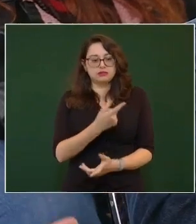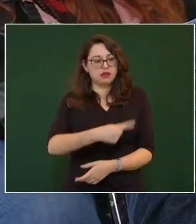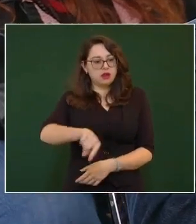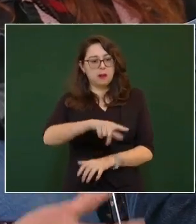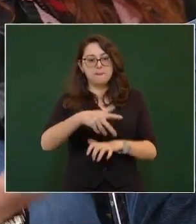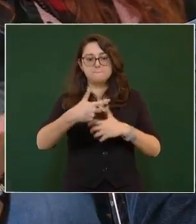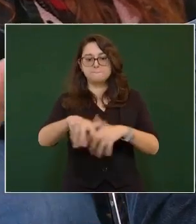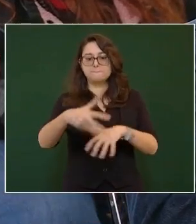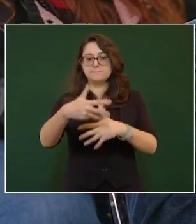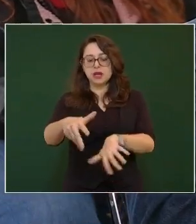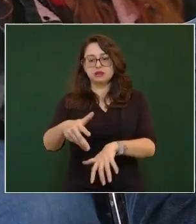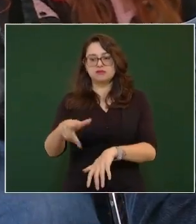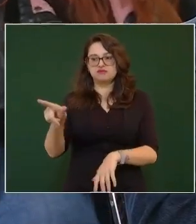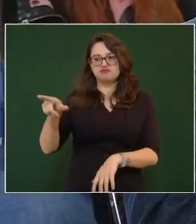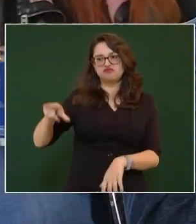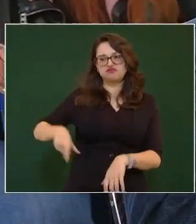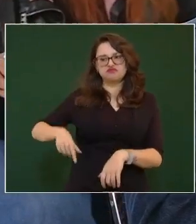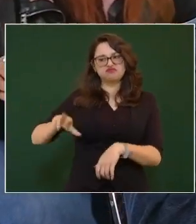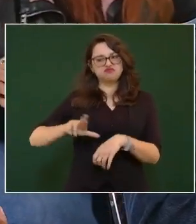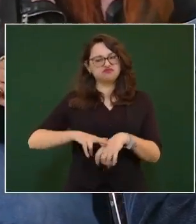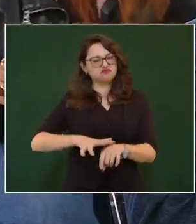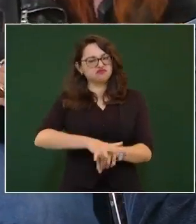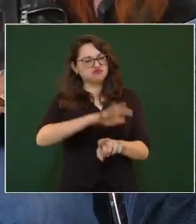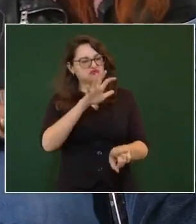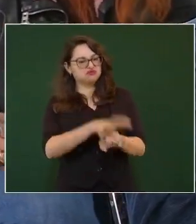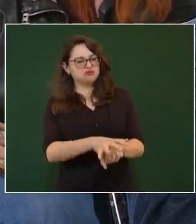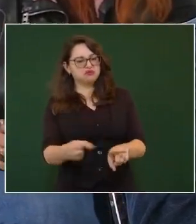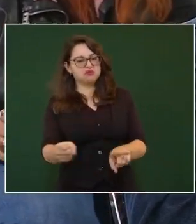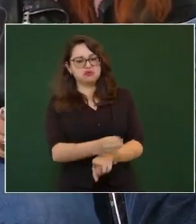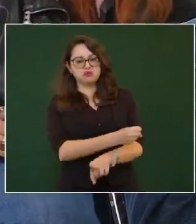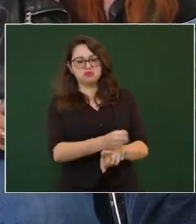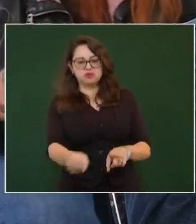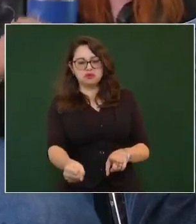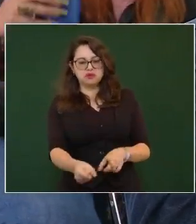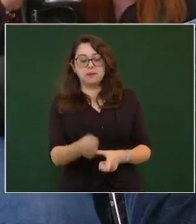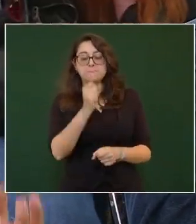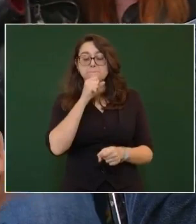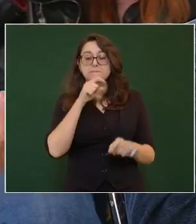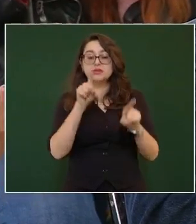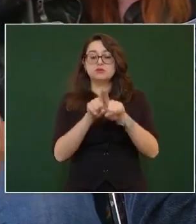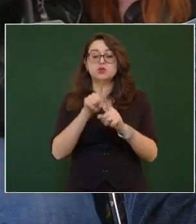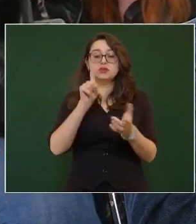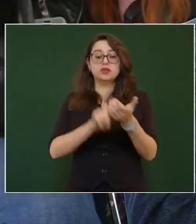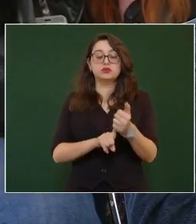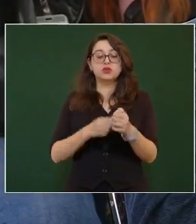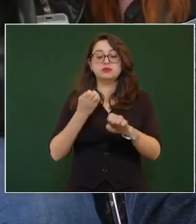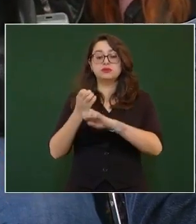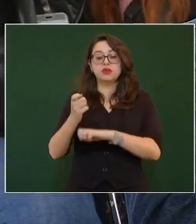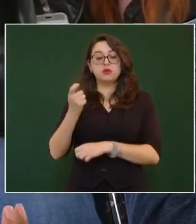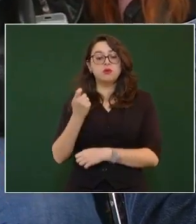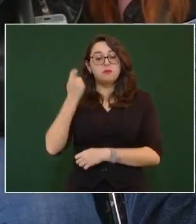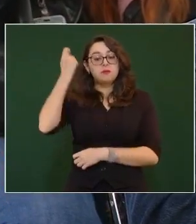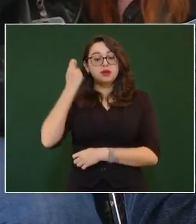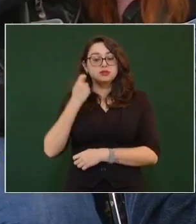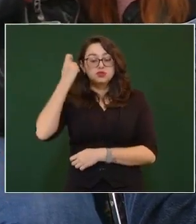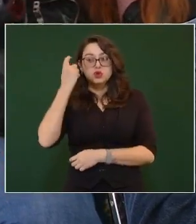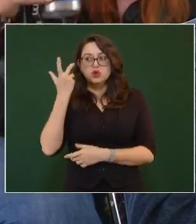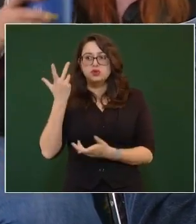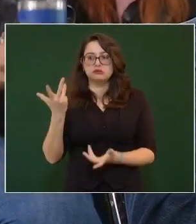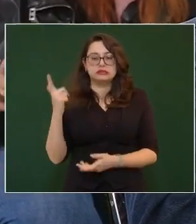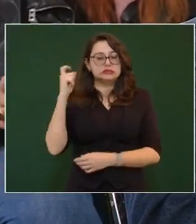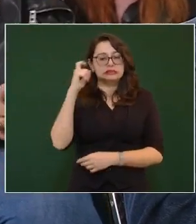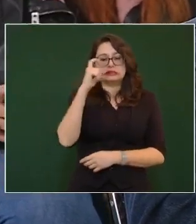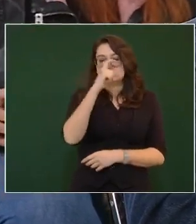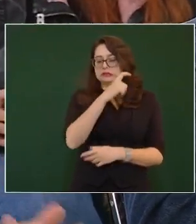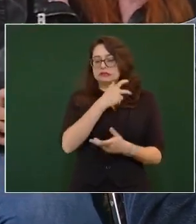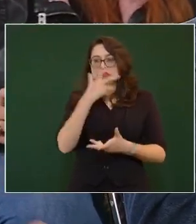golpeados. En la cuestión de pensiones del gobierno del estado también está muy complicado y esa es la realidad que